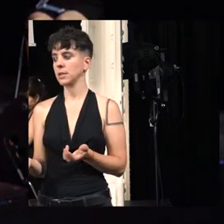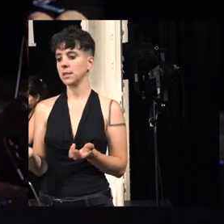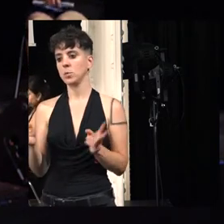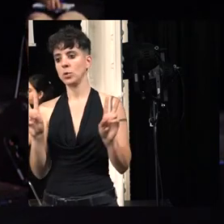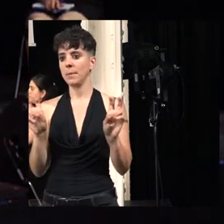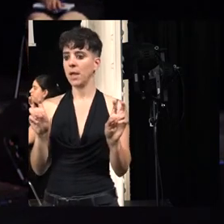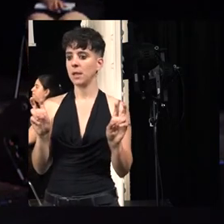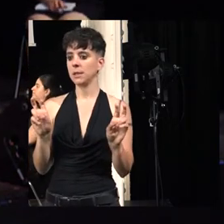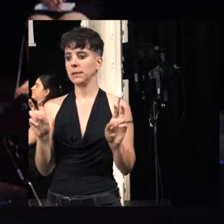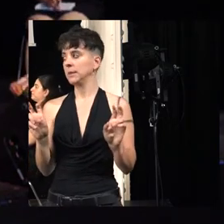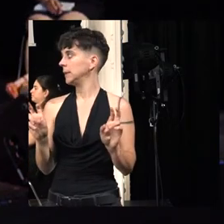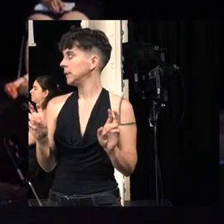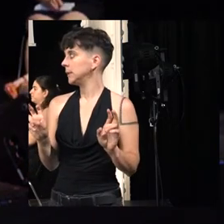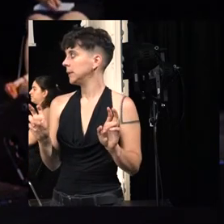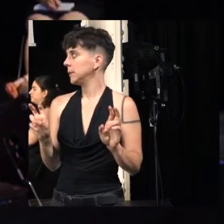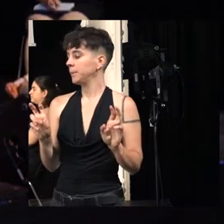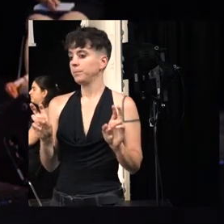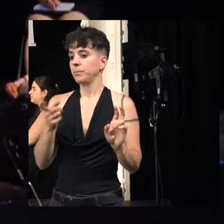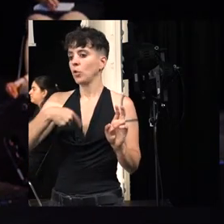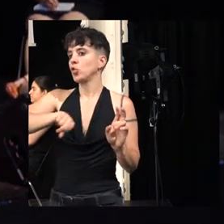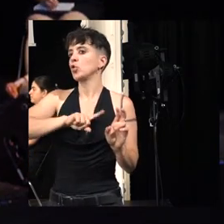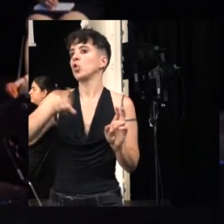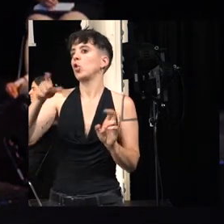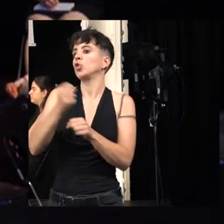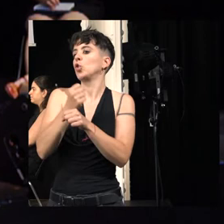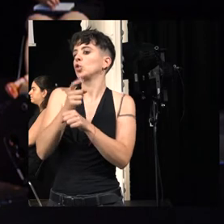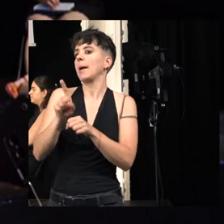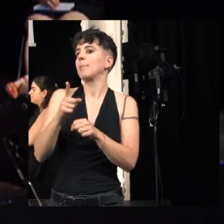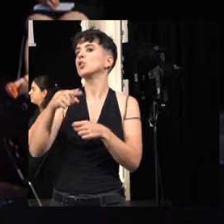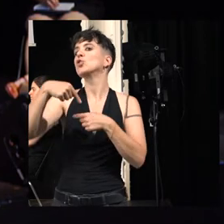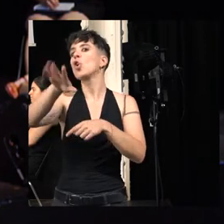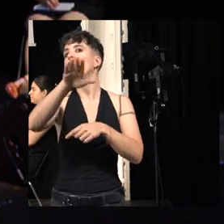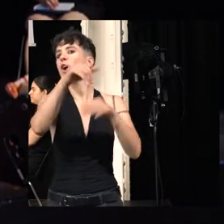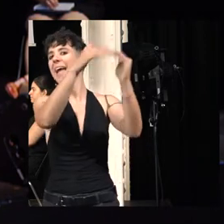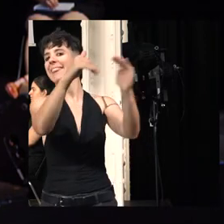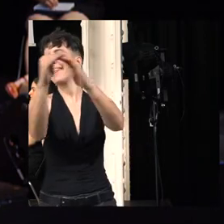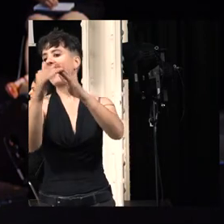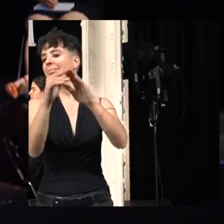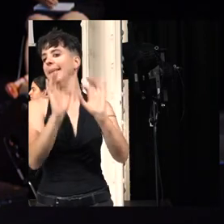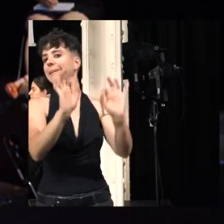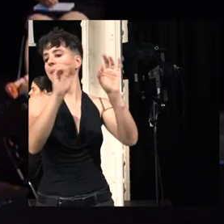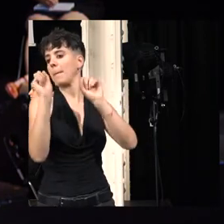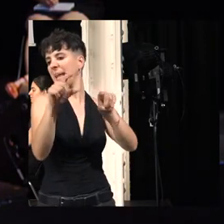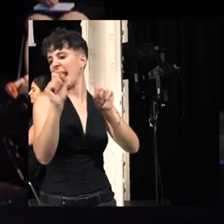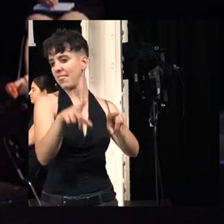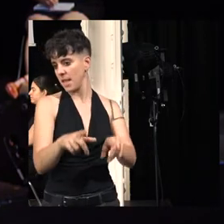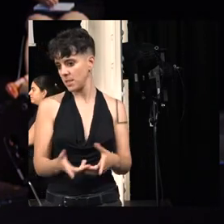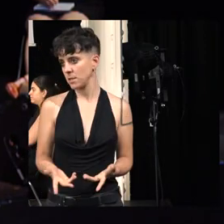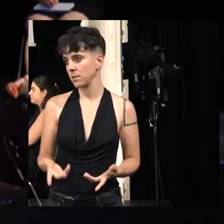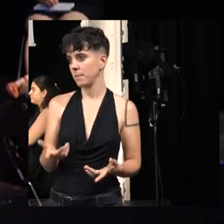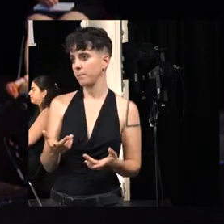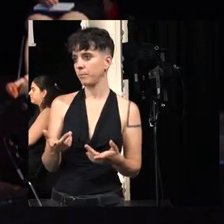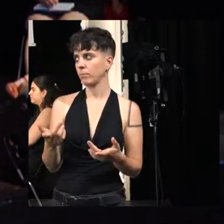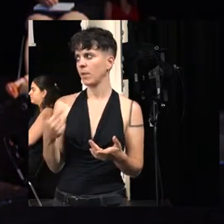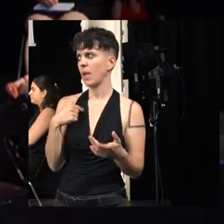como, eso nosotros no lo trabajamos, para eso están las entidades de migrantes. Bueno, y las entidades de migrantes tampoco